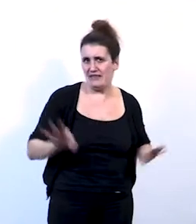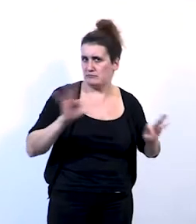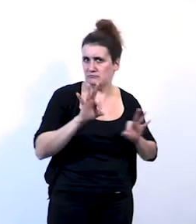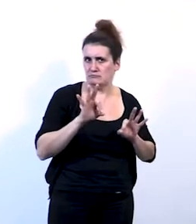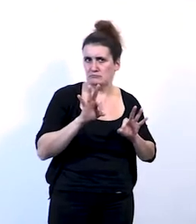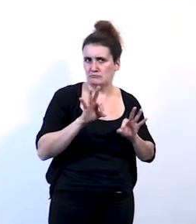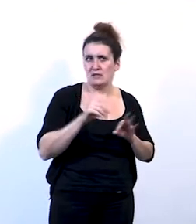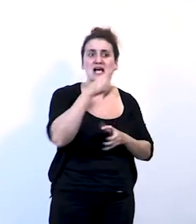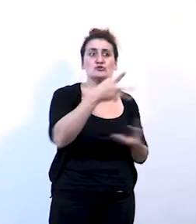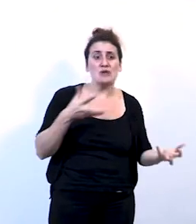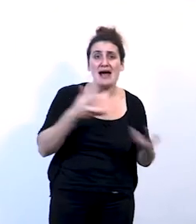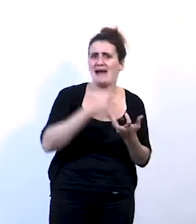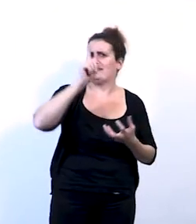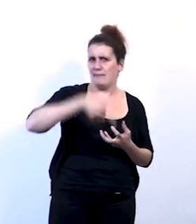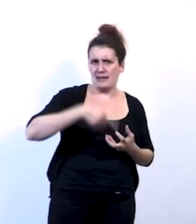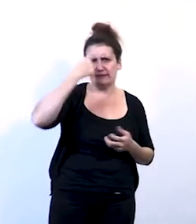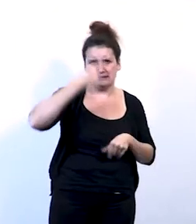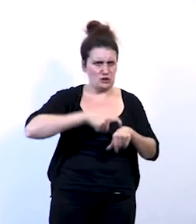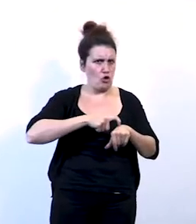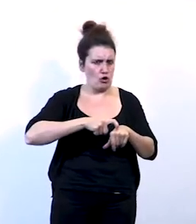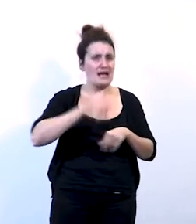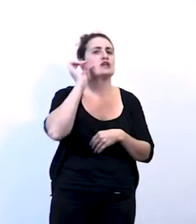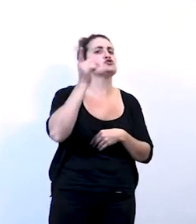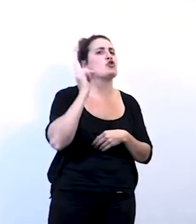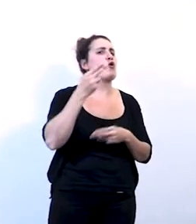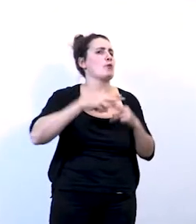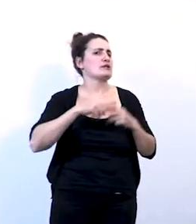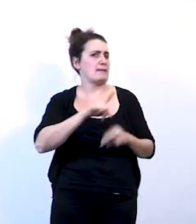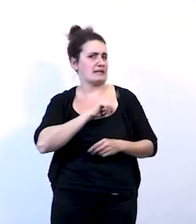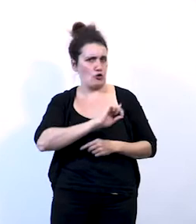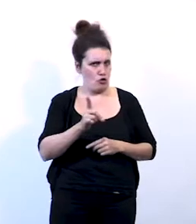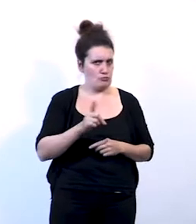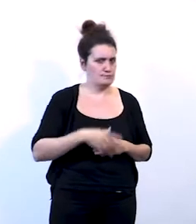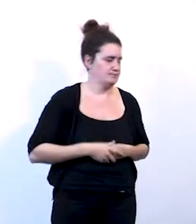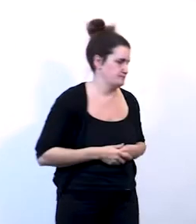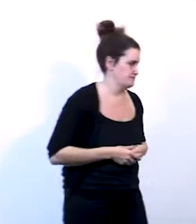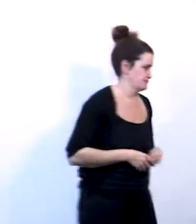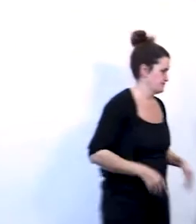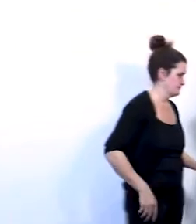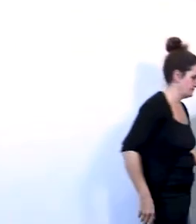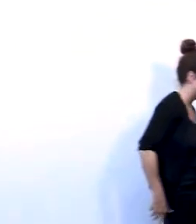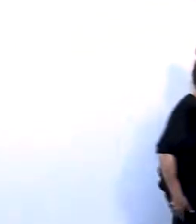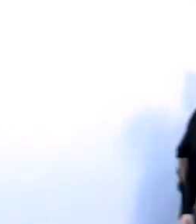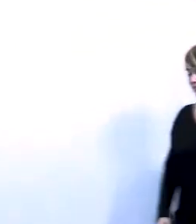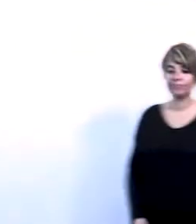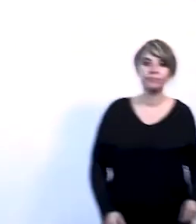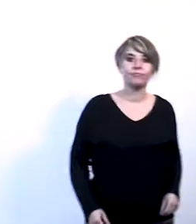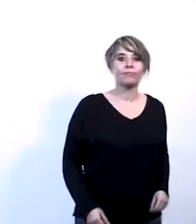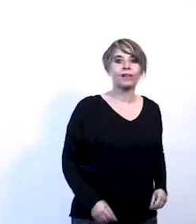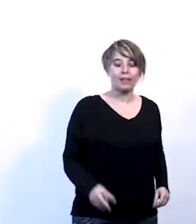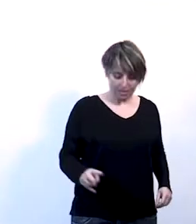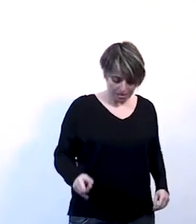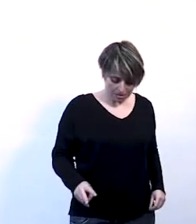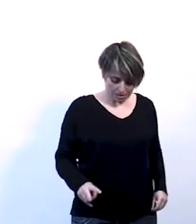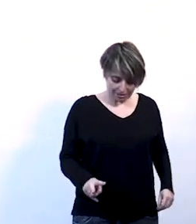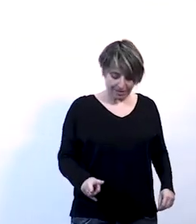Entonces, es una guerra también psicológica y no solo política y militar. Claro, es una cuestión muy interesante la que plantea Zoraida, porque